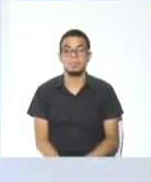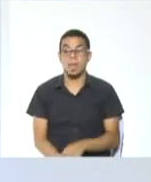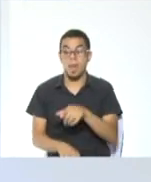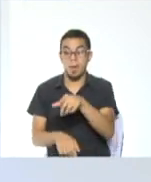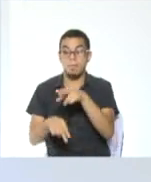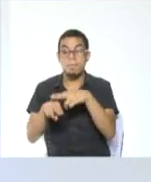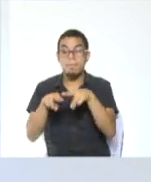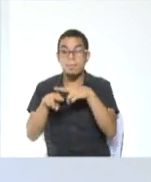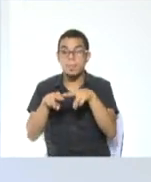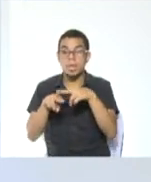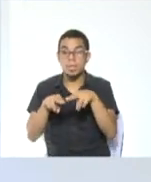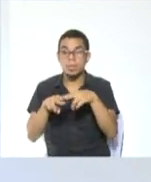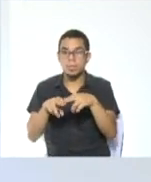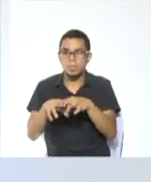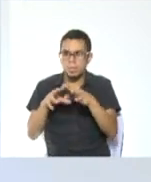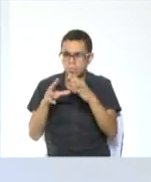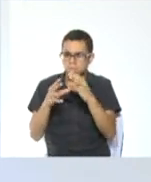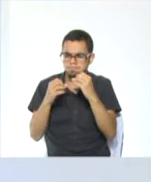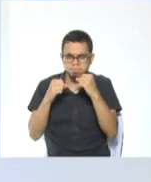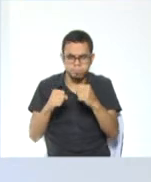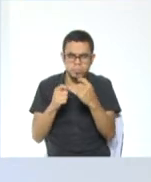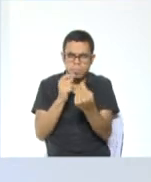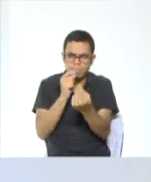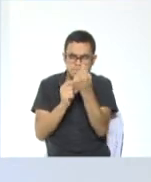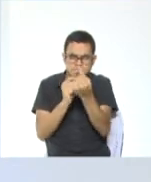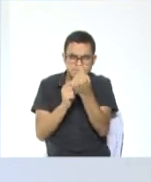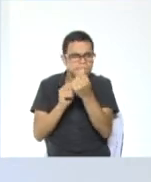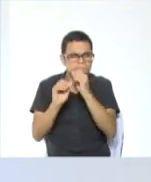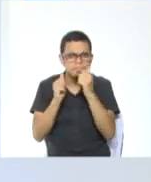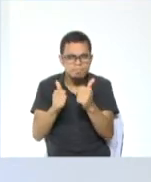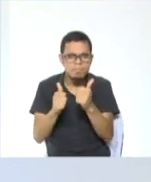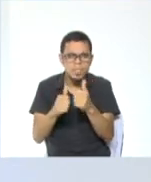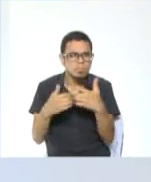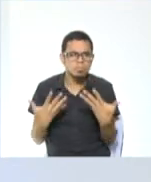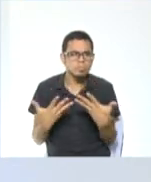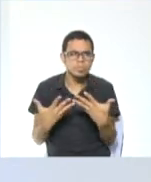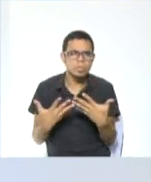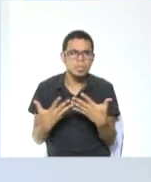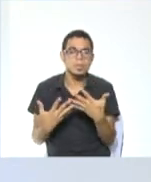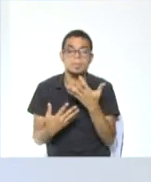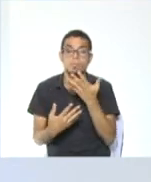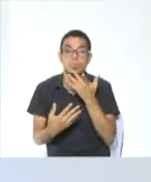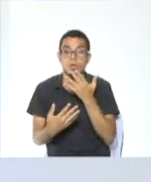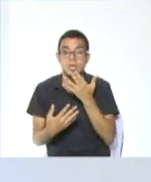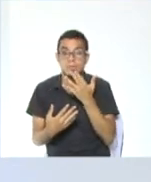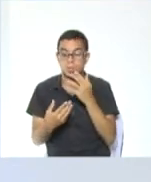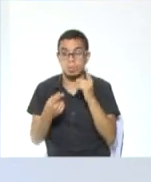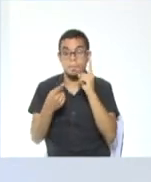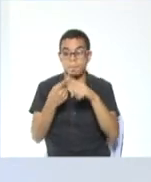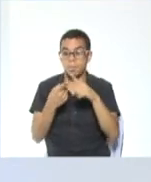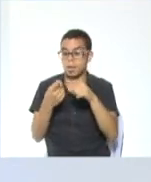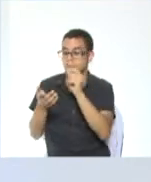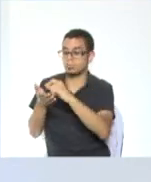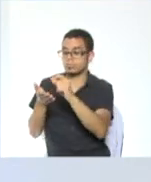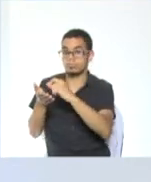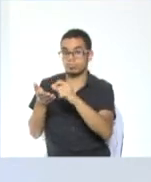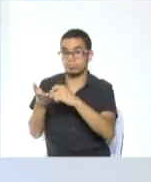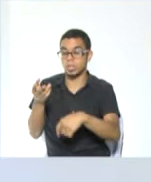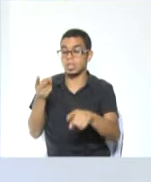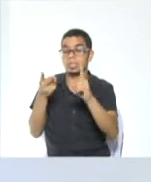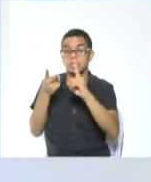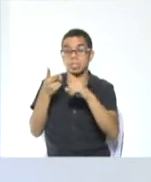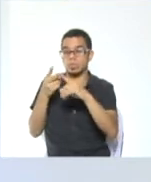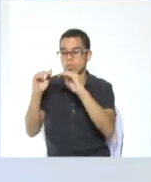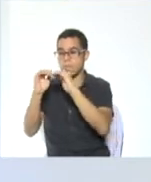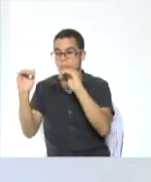para que los niños y las niñas afiancen este contenido es con aplausos. Primero los niños escriben la palabra, luego la separan